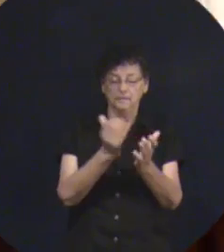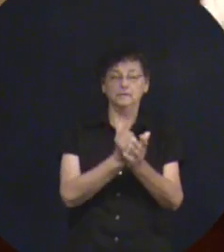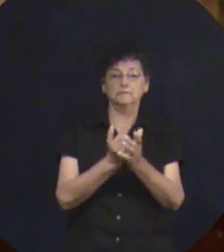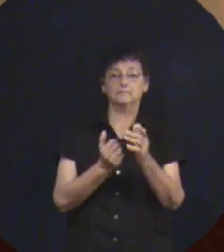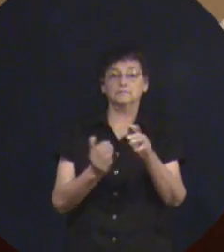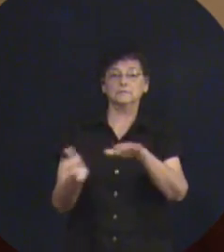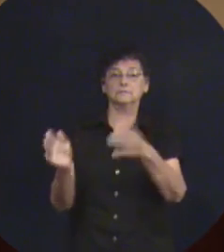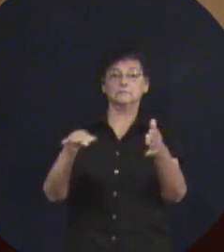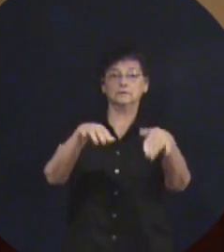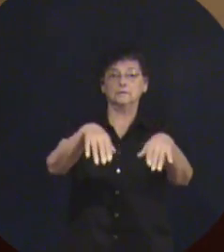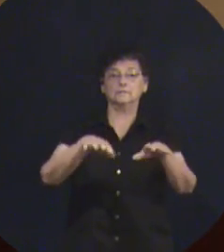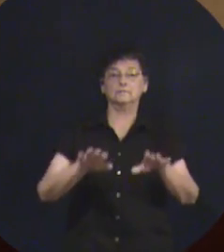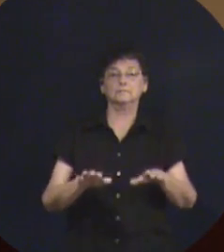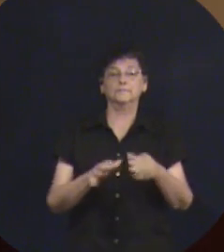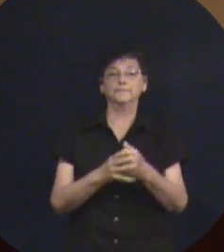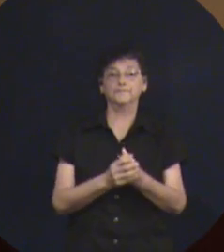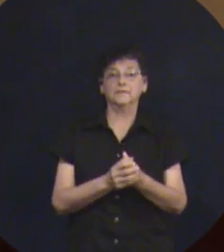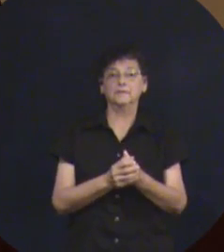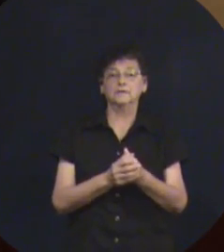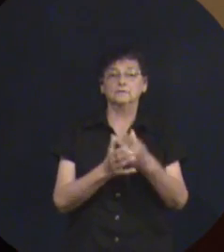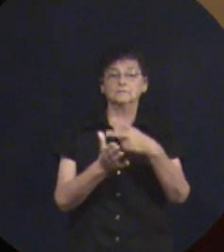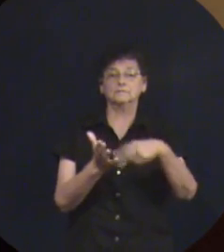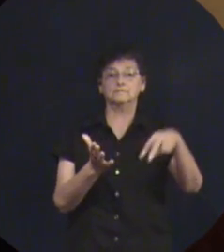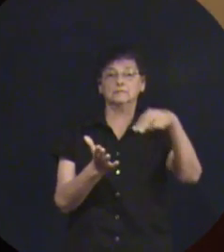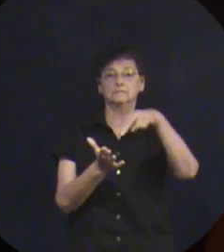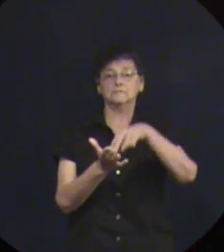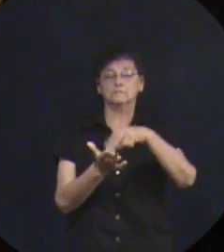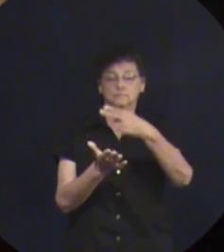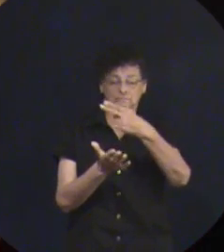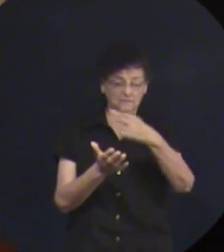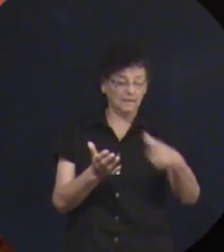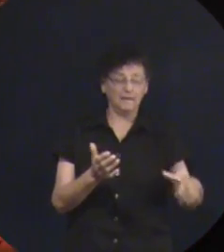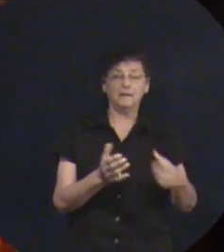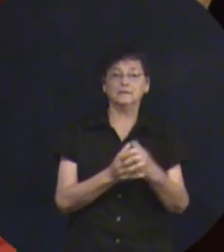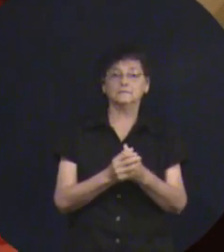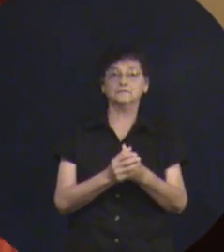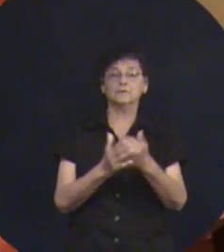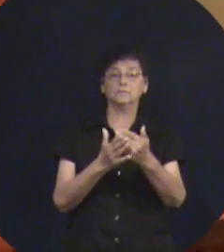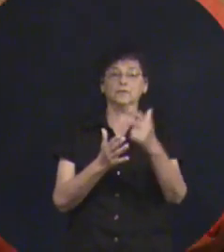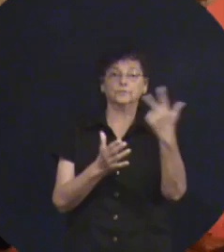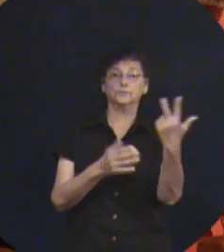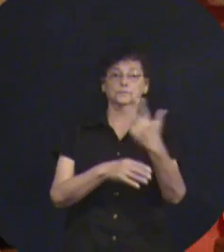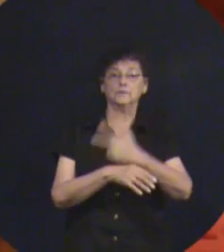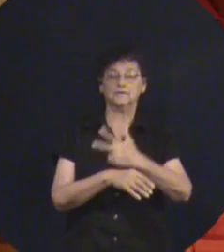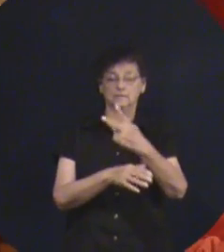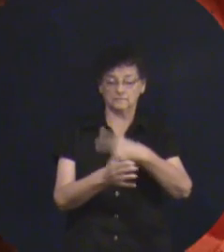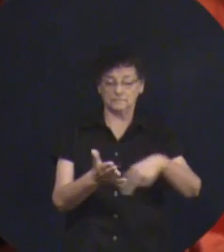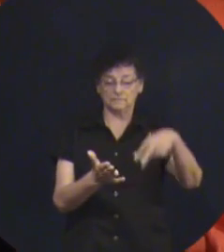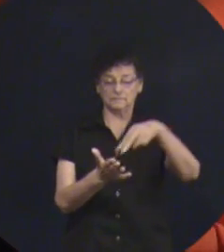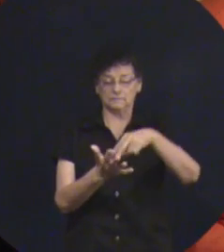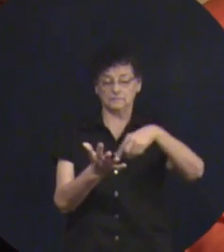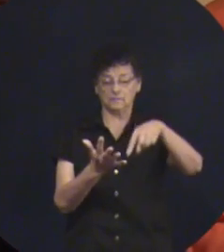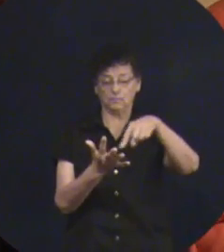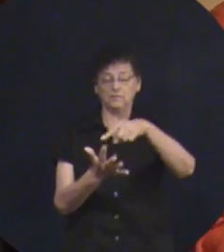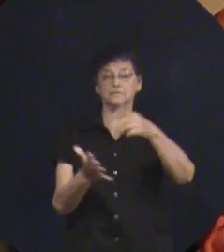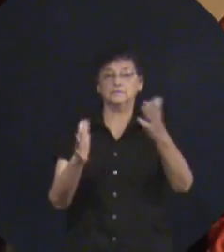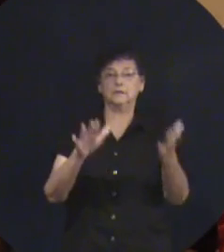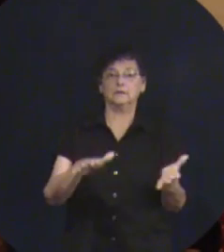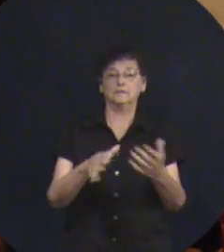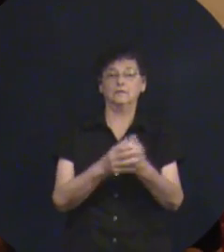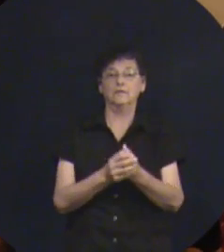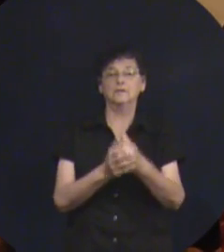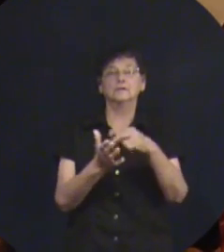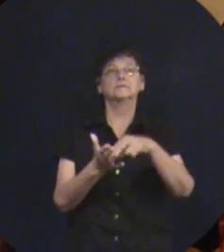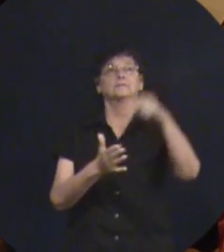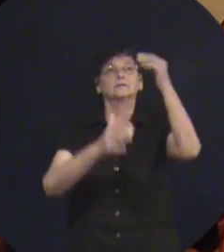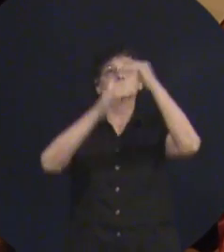crucificado, muerto y sepultado, descendió a los infiernos, al tercer día resucitó de entre los muertos,